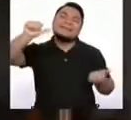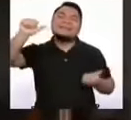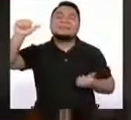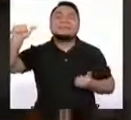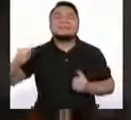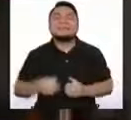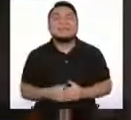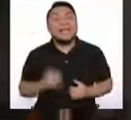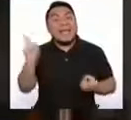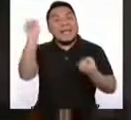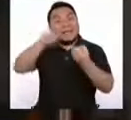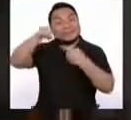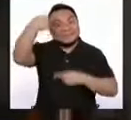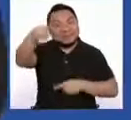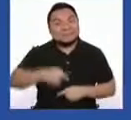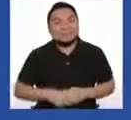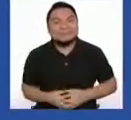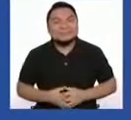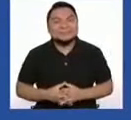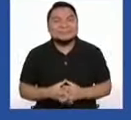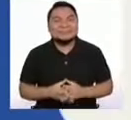Hasta la próxima.